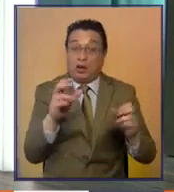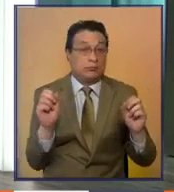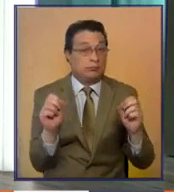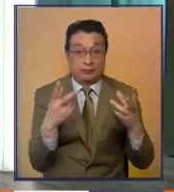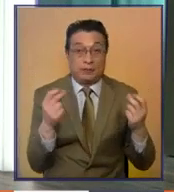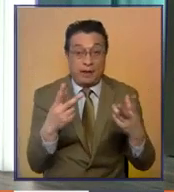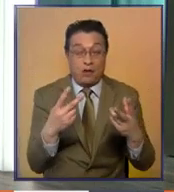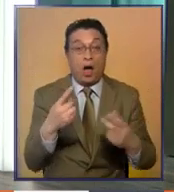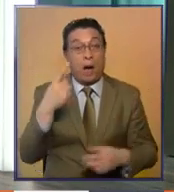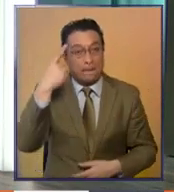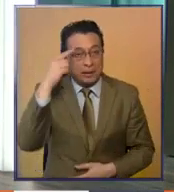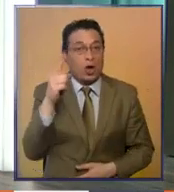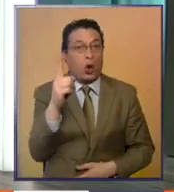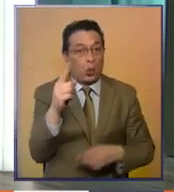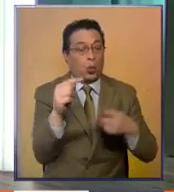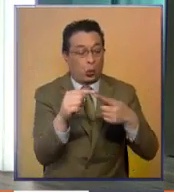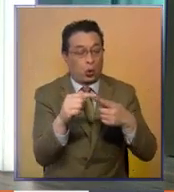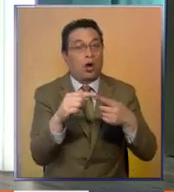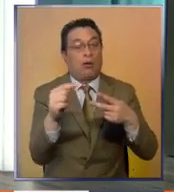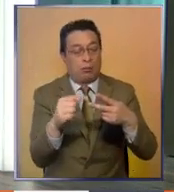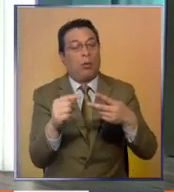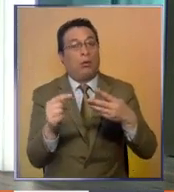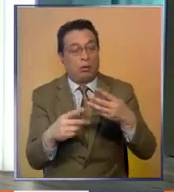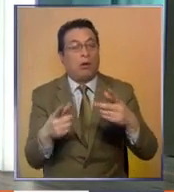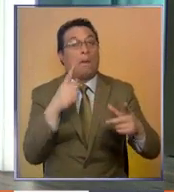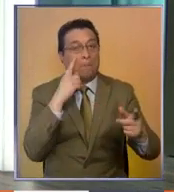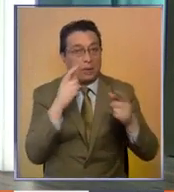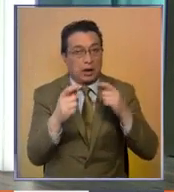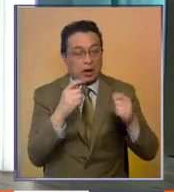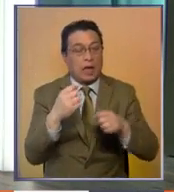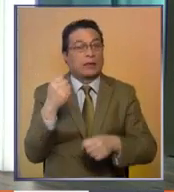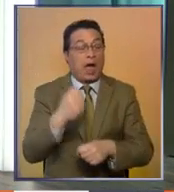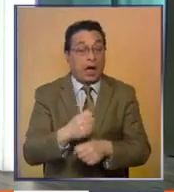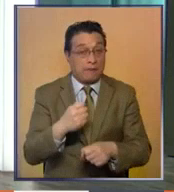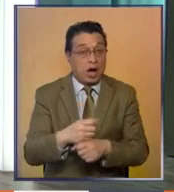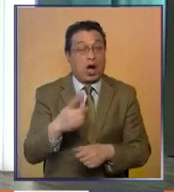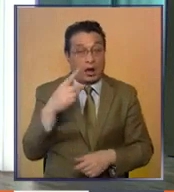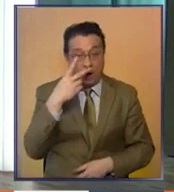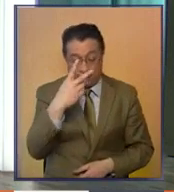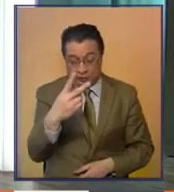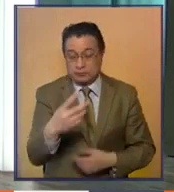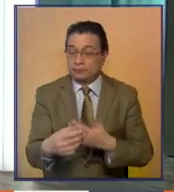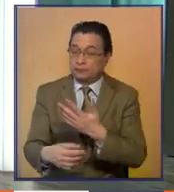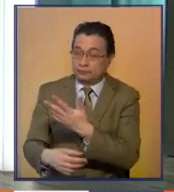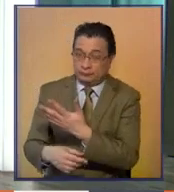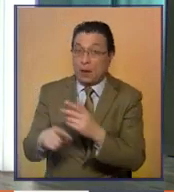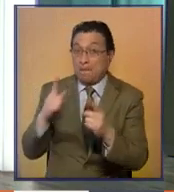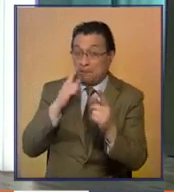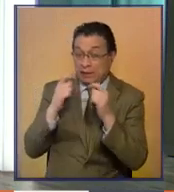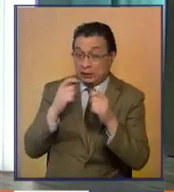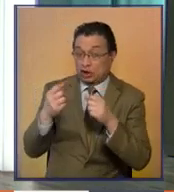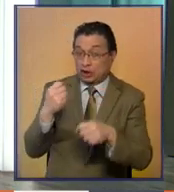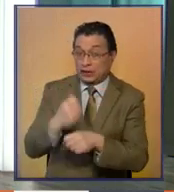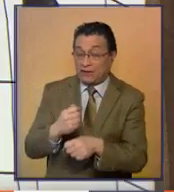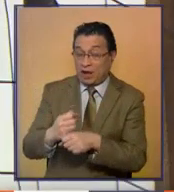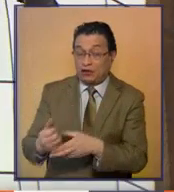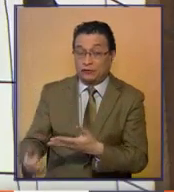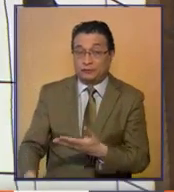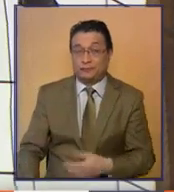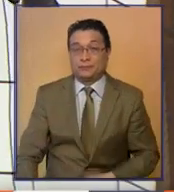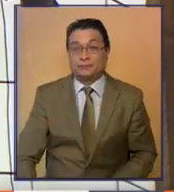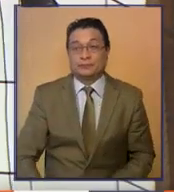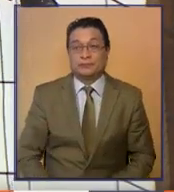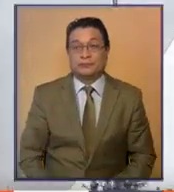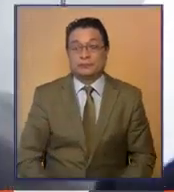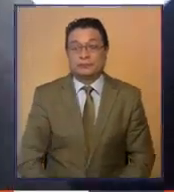pero este es uno de los tantos riesgos de los trabajos extremos que revisamos en la nota de Aristides Progulakis.